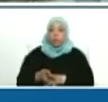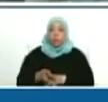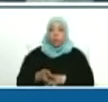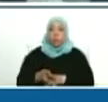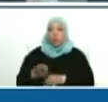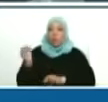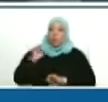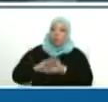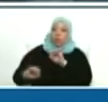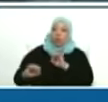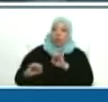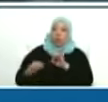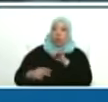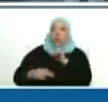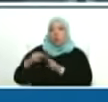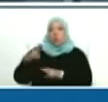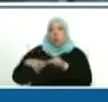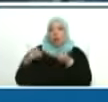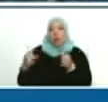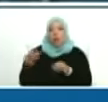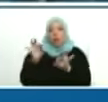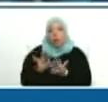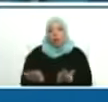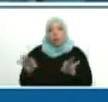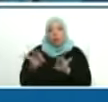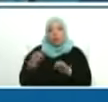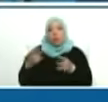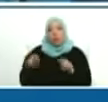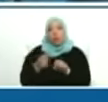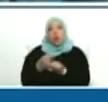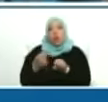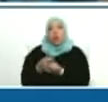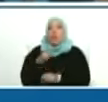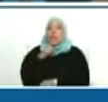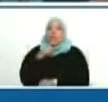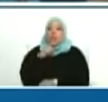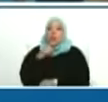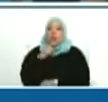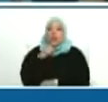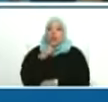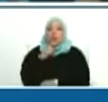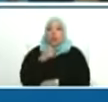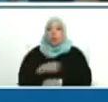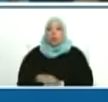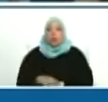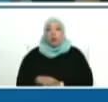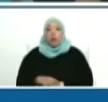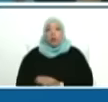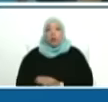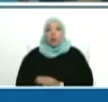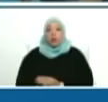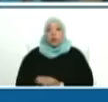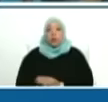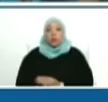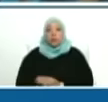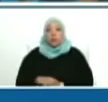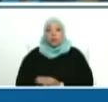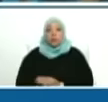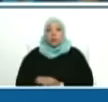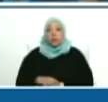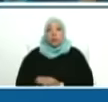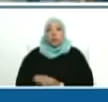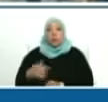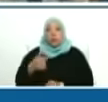se ha defendido y se ha construido en medio de las dificultades en nuestra patria. Por eso yo